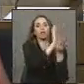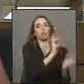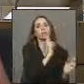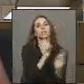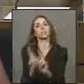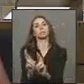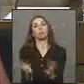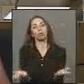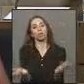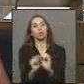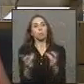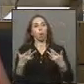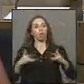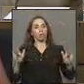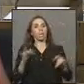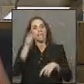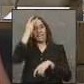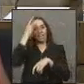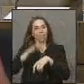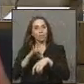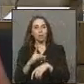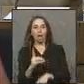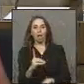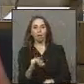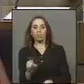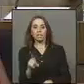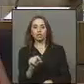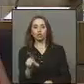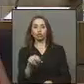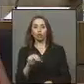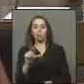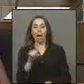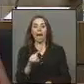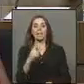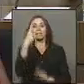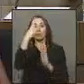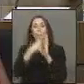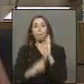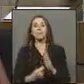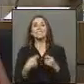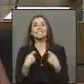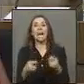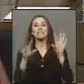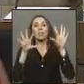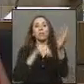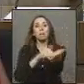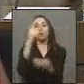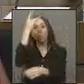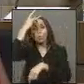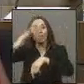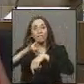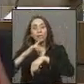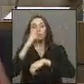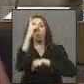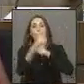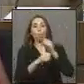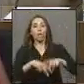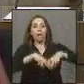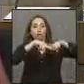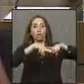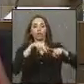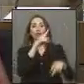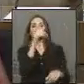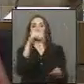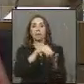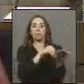En el caso de las enfermedades lisosomales, donde el costo es de 10 millones de pesos mensuales, con un año del fondo, 100